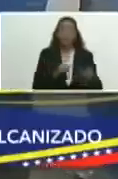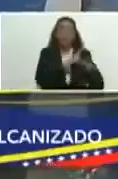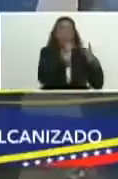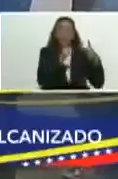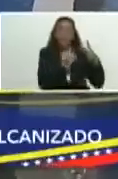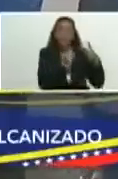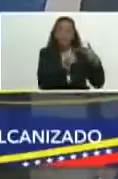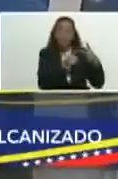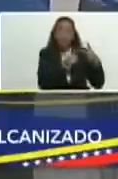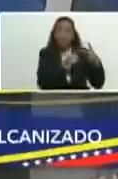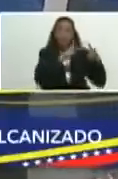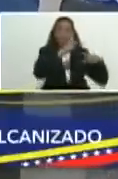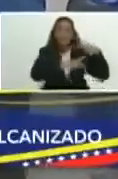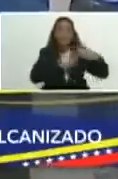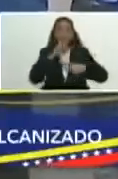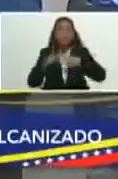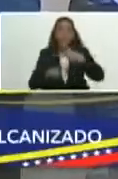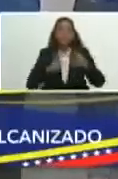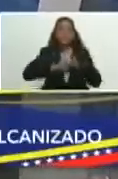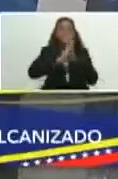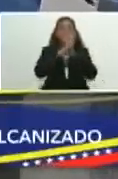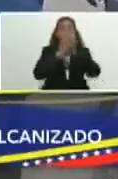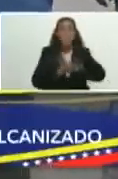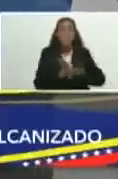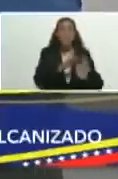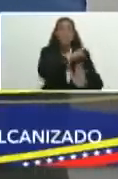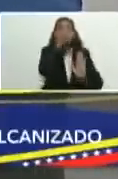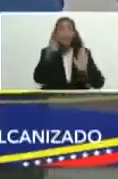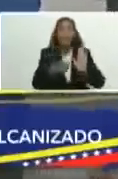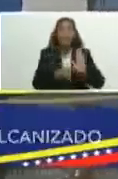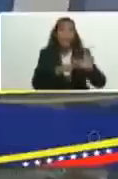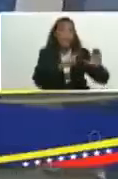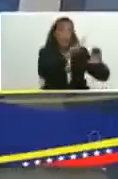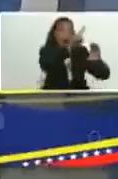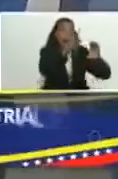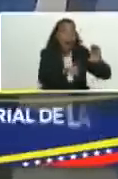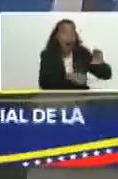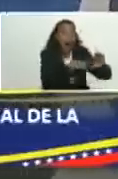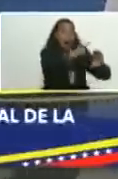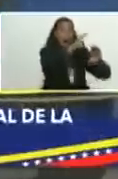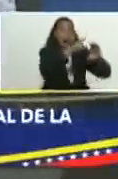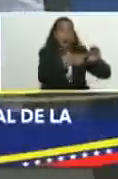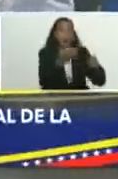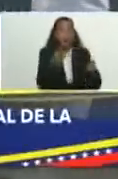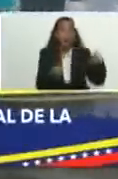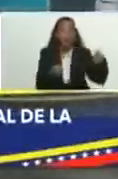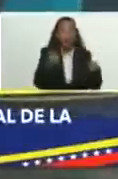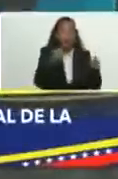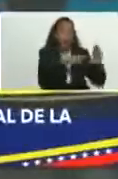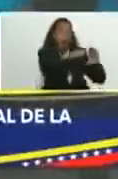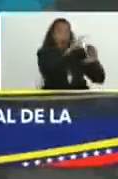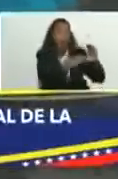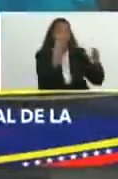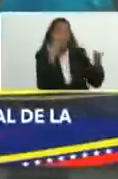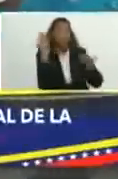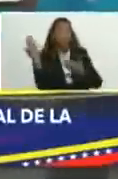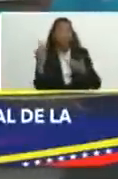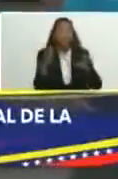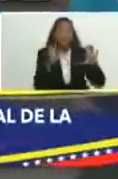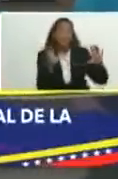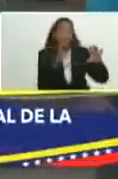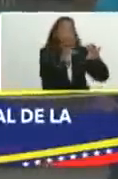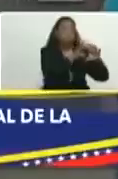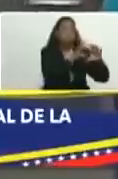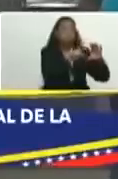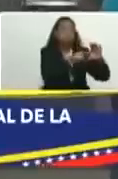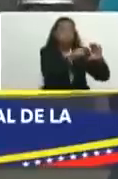2, donde se termina y se elabora el caucho verde. En esta fase, como usted acaba de ver, tenemos la carcasa. Aquí